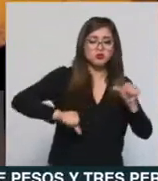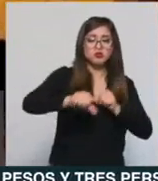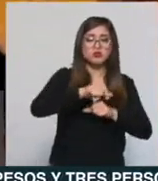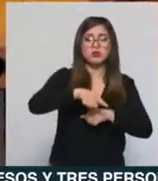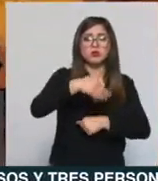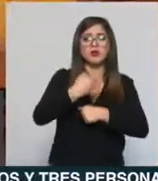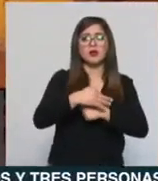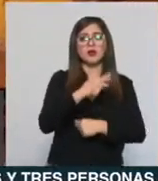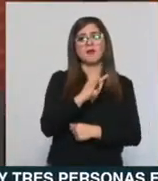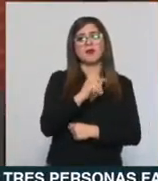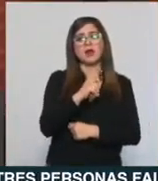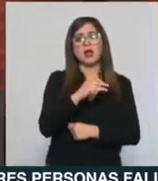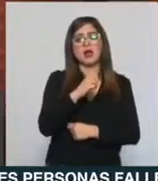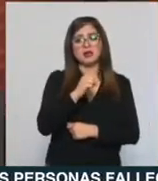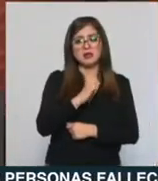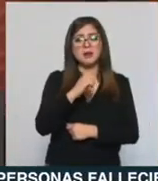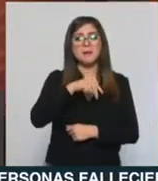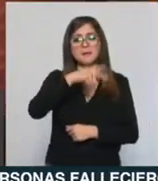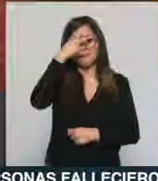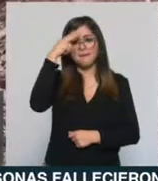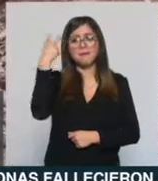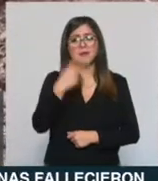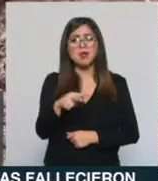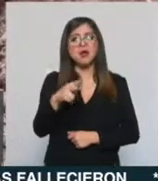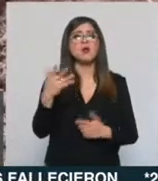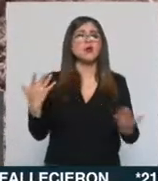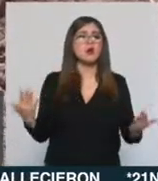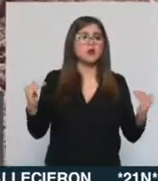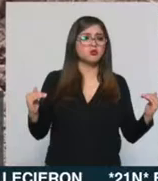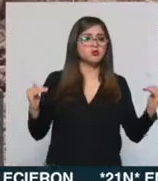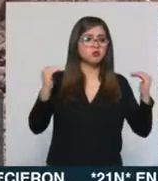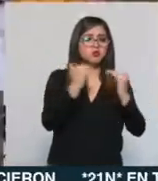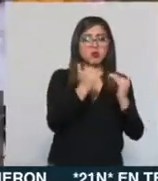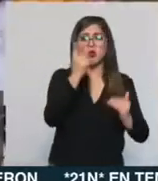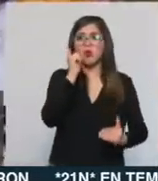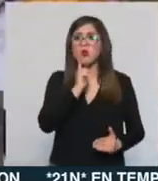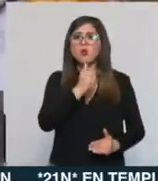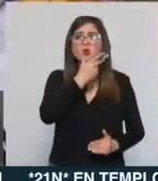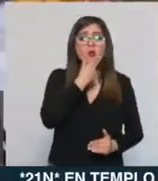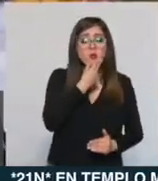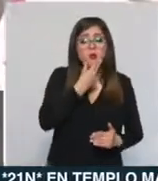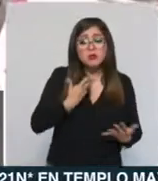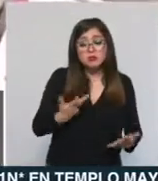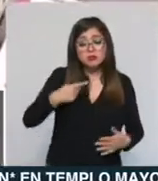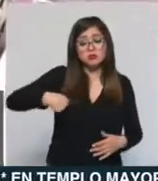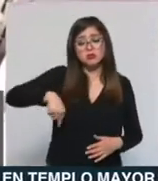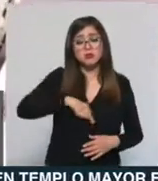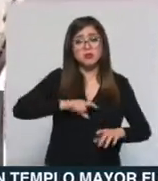Freelance México, muy claro la perspectiva de género, y somos de los pocos